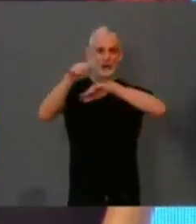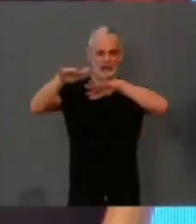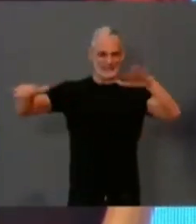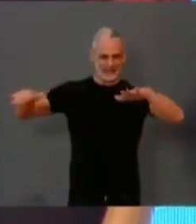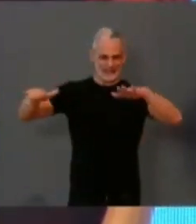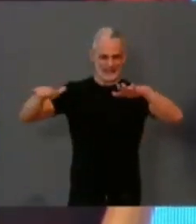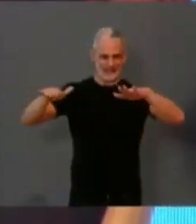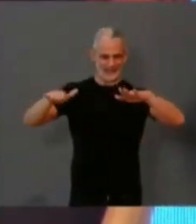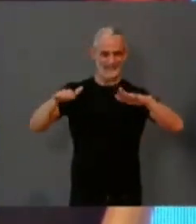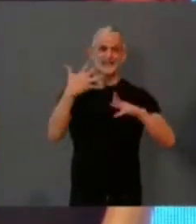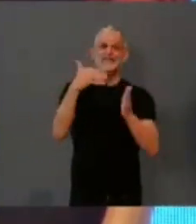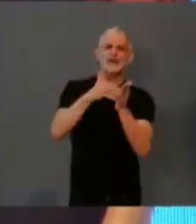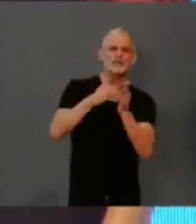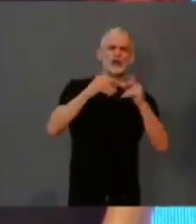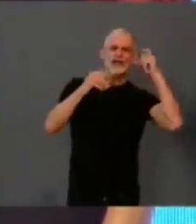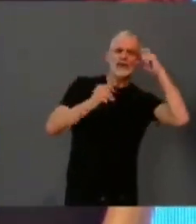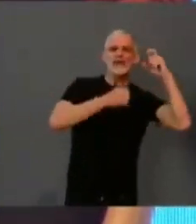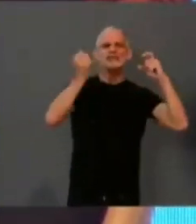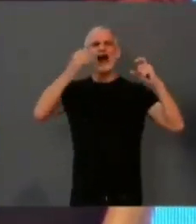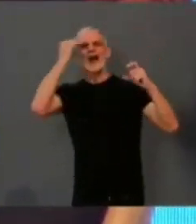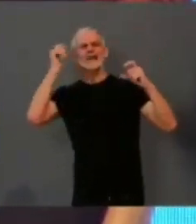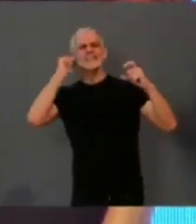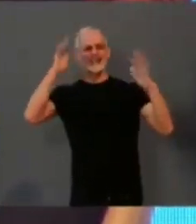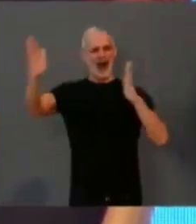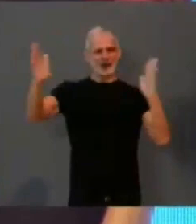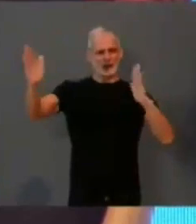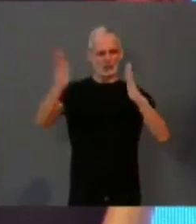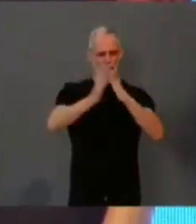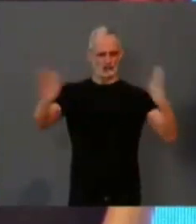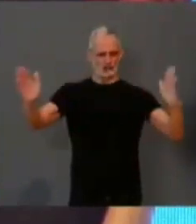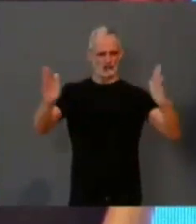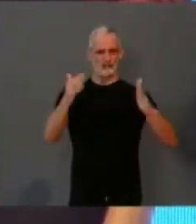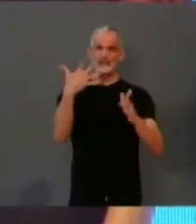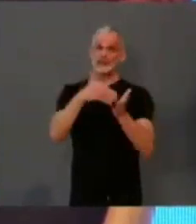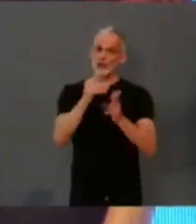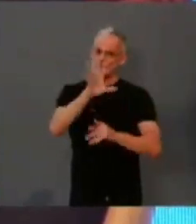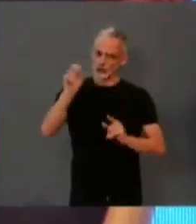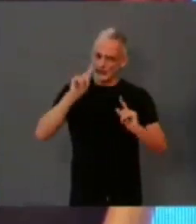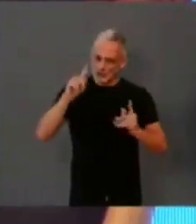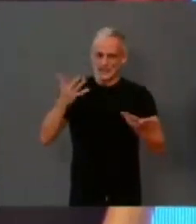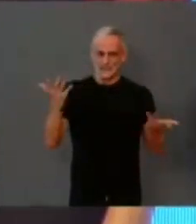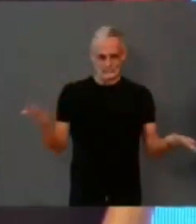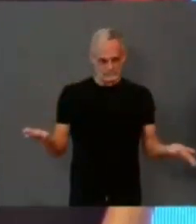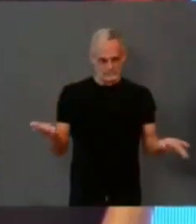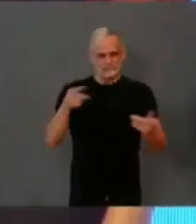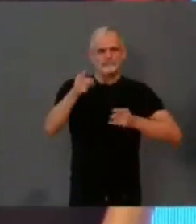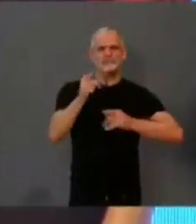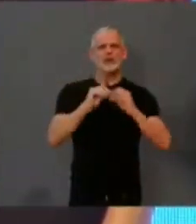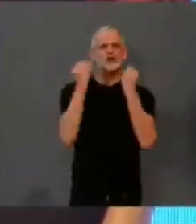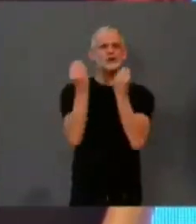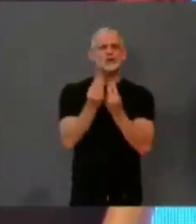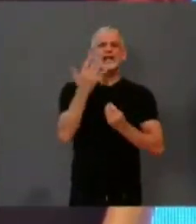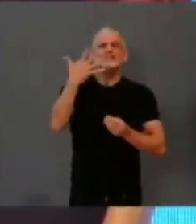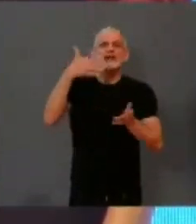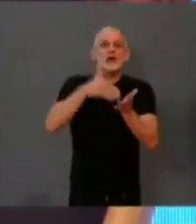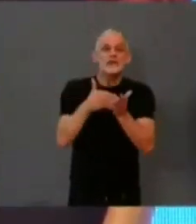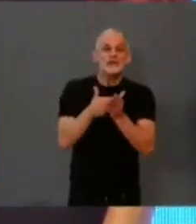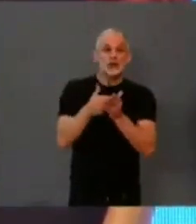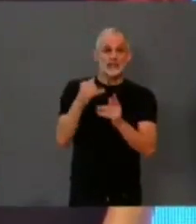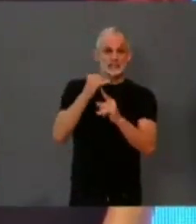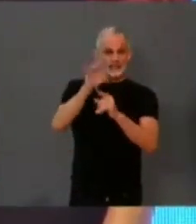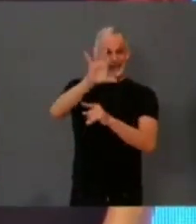adolescentes de entre diez y quince años entonces son más de cinco millones y medio de